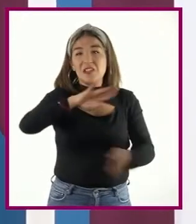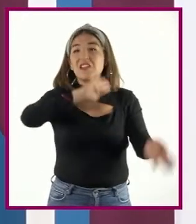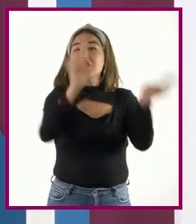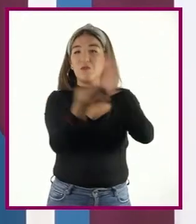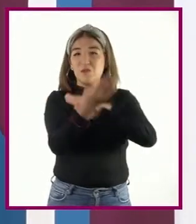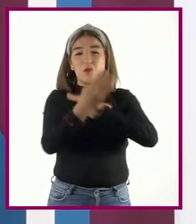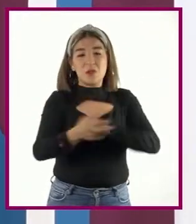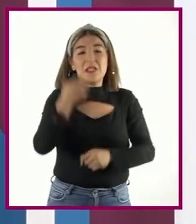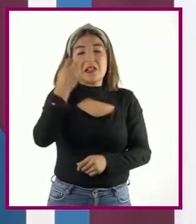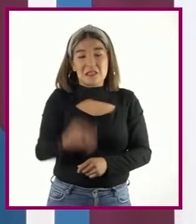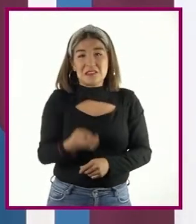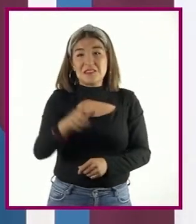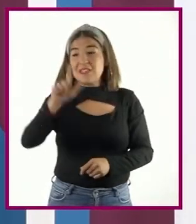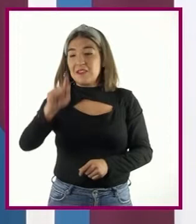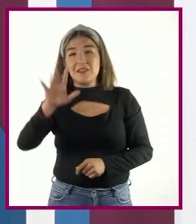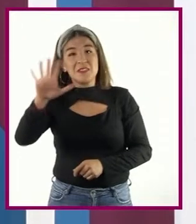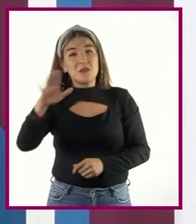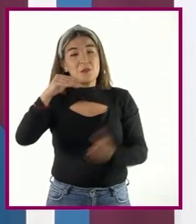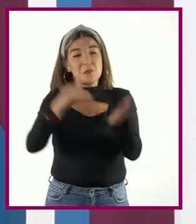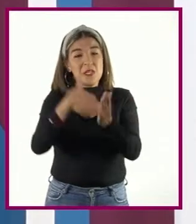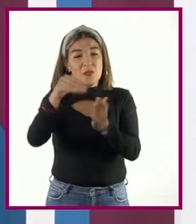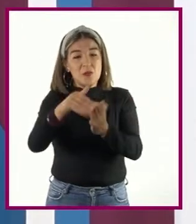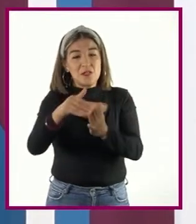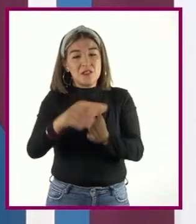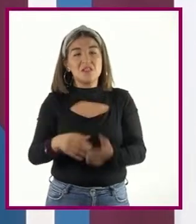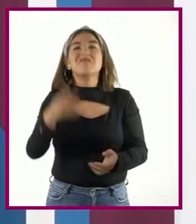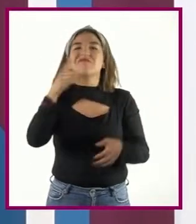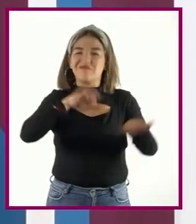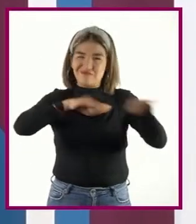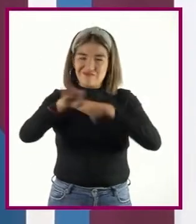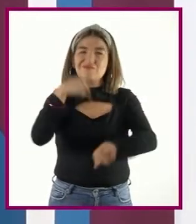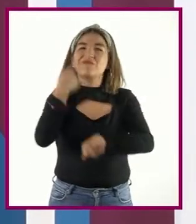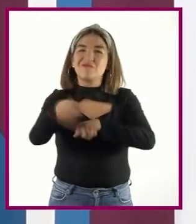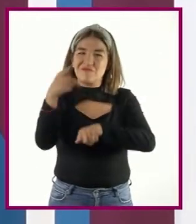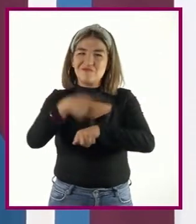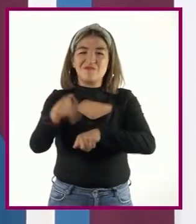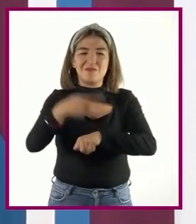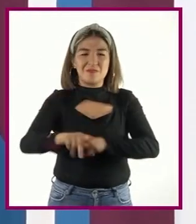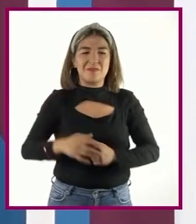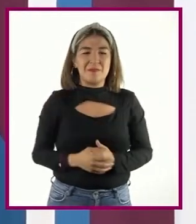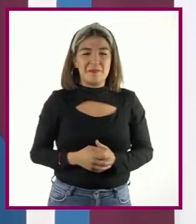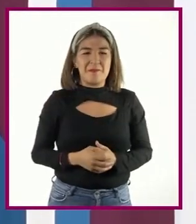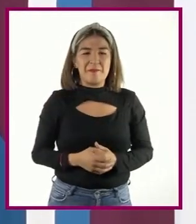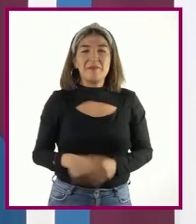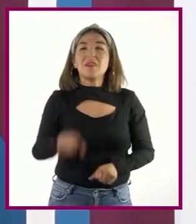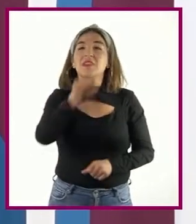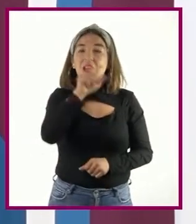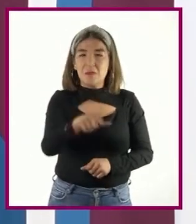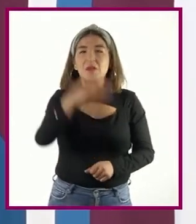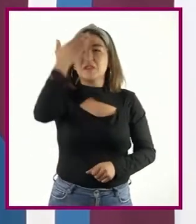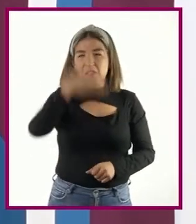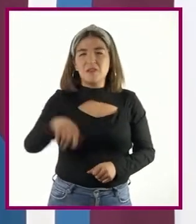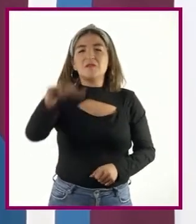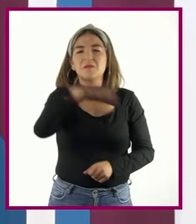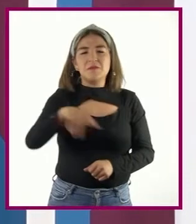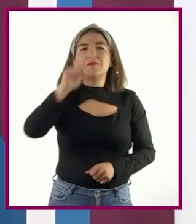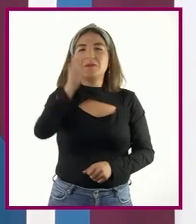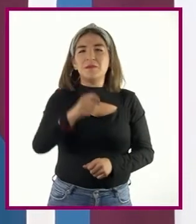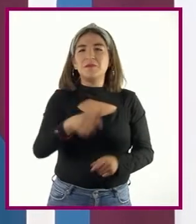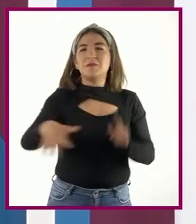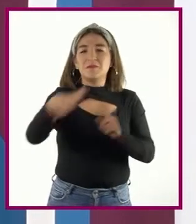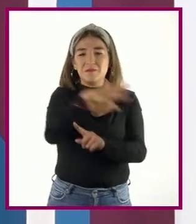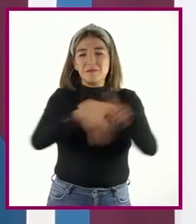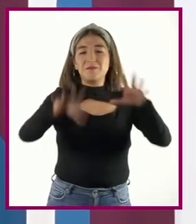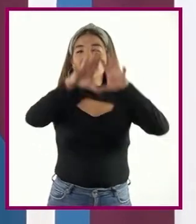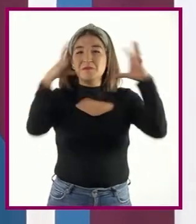mundo y que de estos, 75 millones realizan trabajos peligrosos. También sabemos que el continente